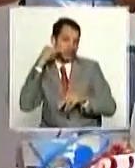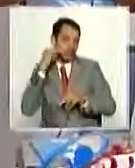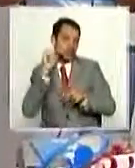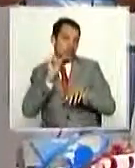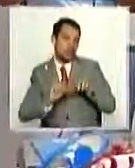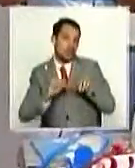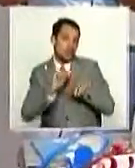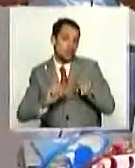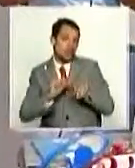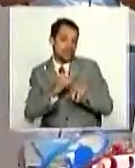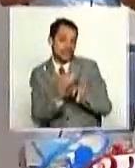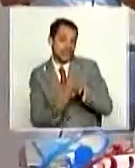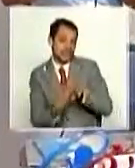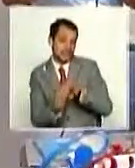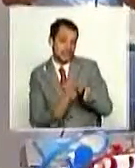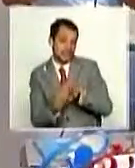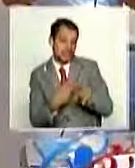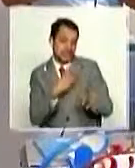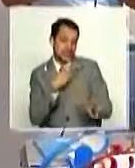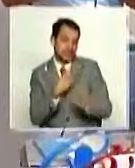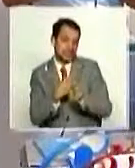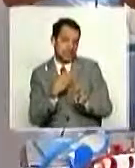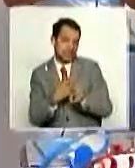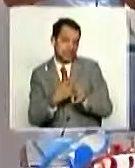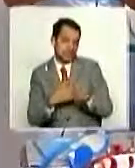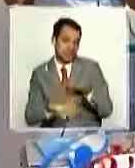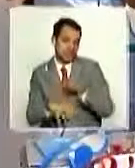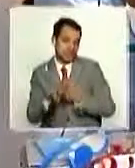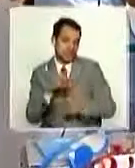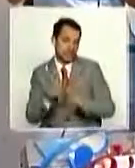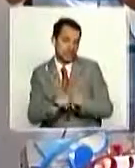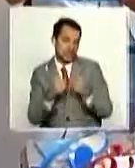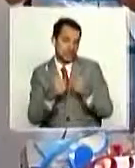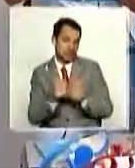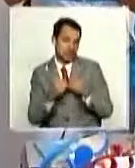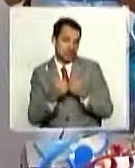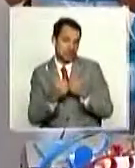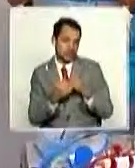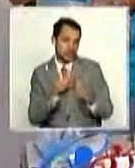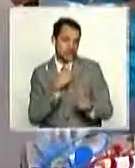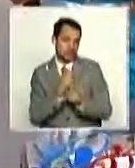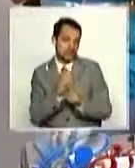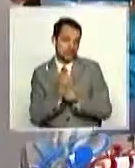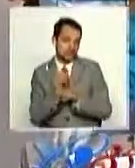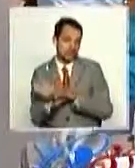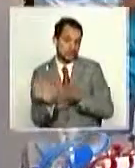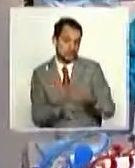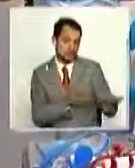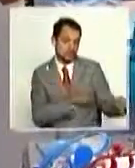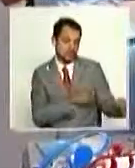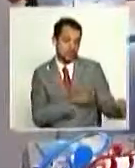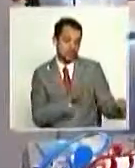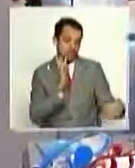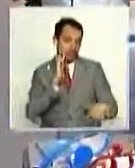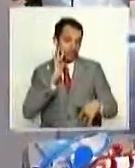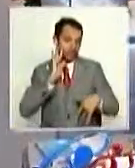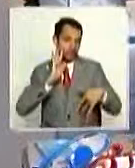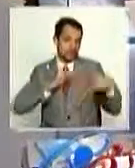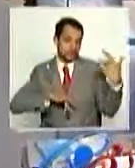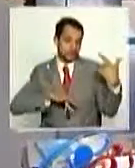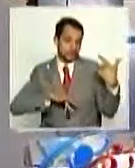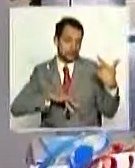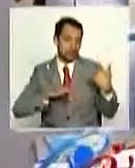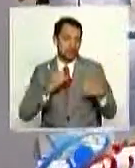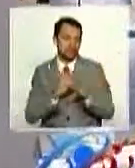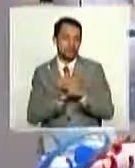cicatrizaciones, fracturas que pueden ser causantes de muchas patologías. Entonces, esa es el gran